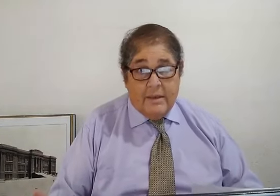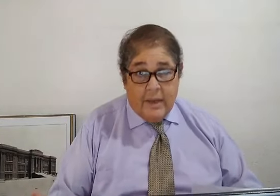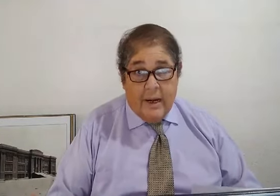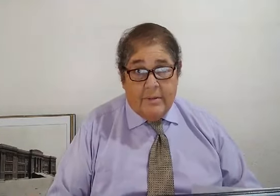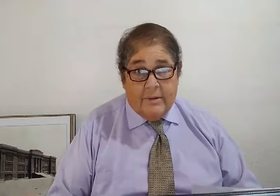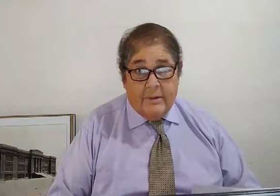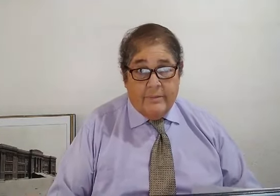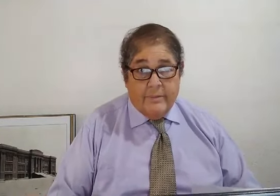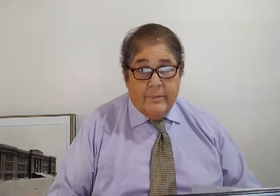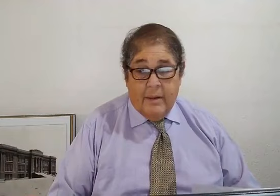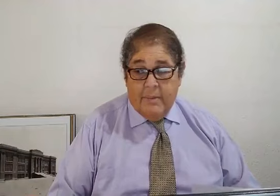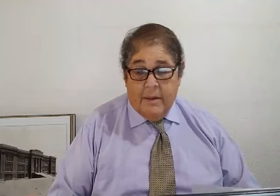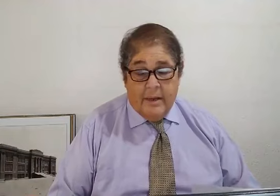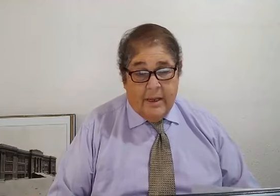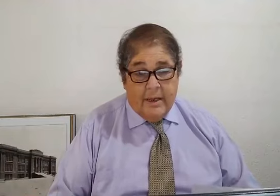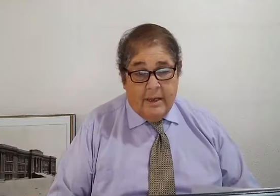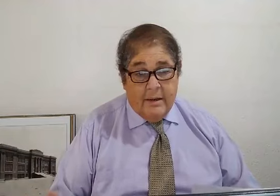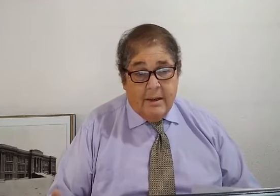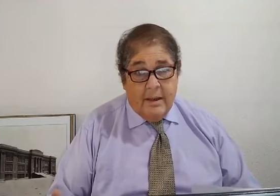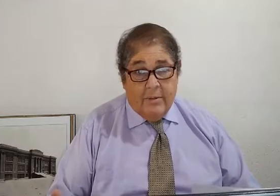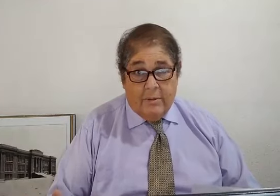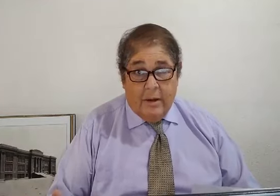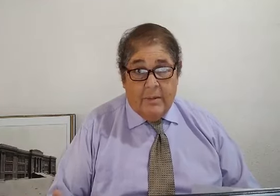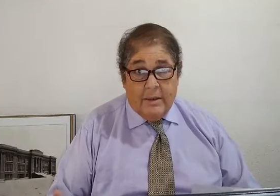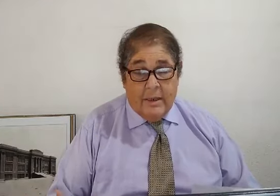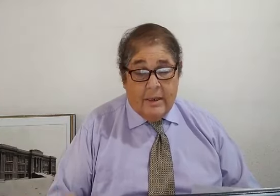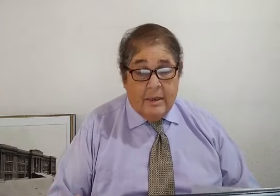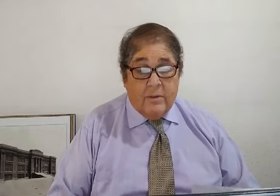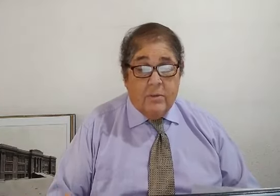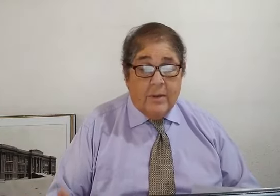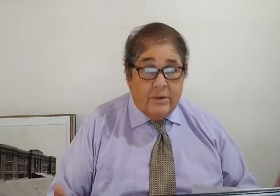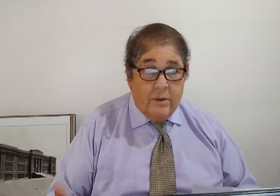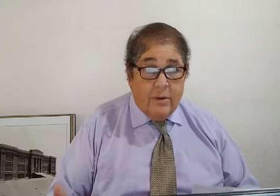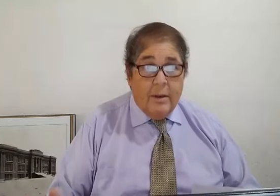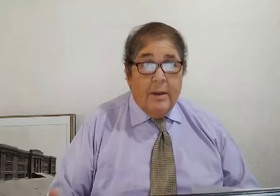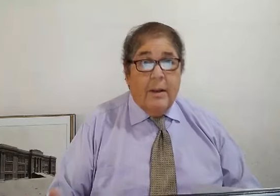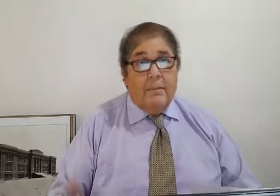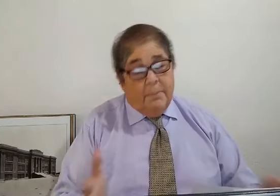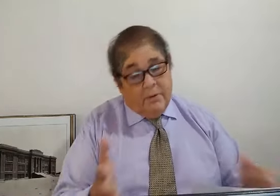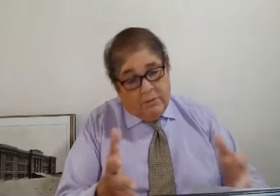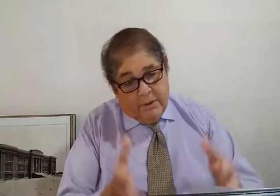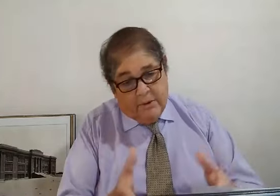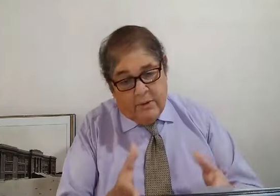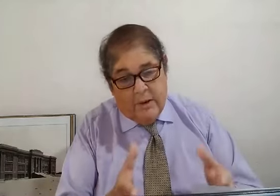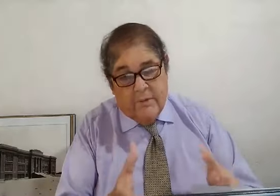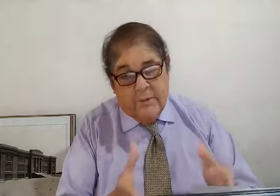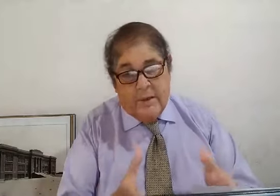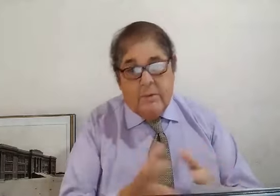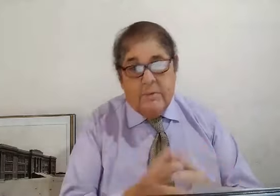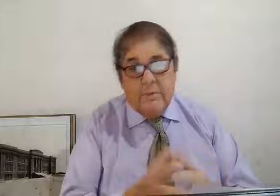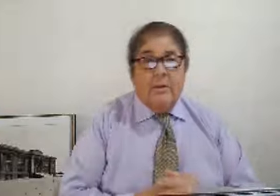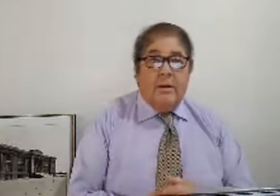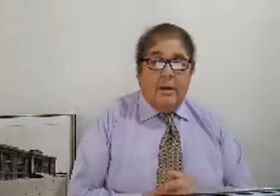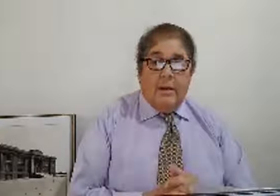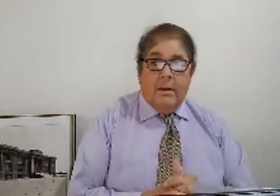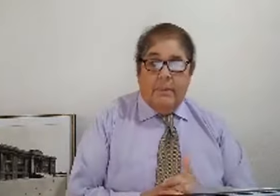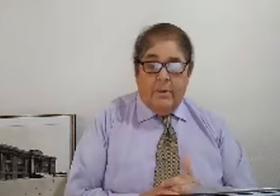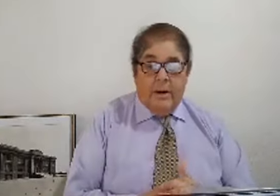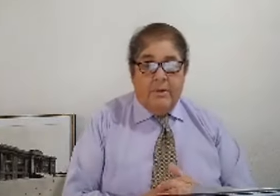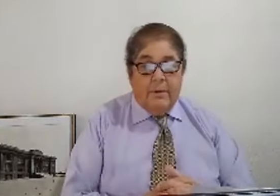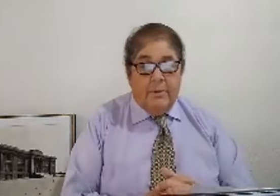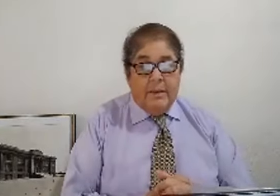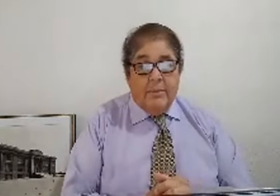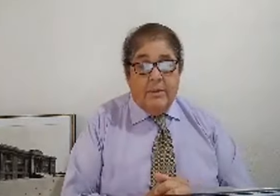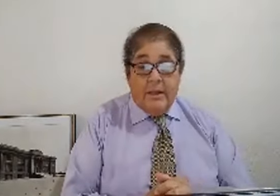pacientes graves que pueden requerir eventualmente intubación. Por supuesto que hemos venido viendo en el